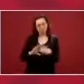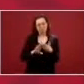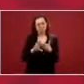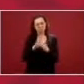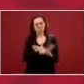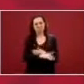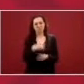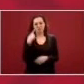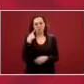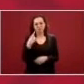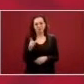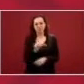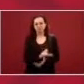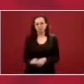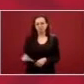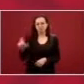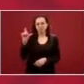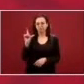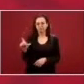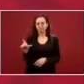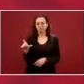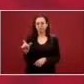Miren, este es el detente.